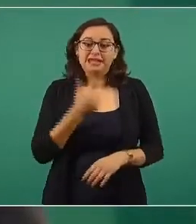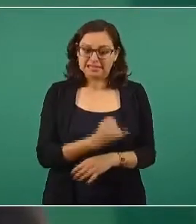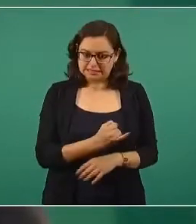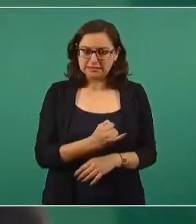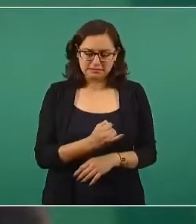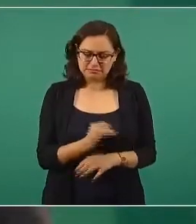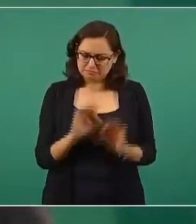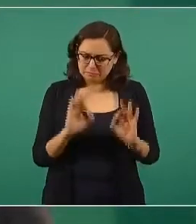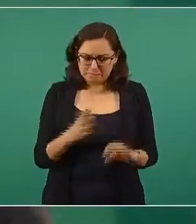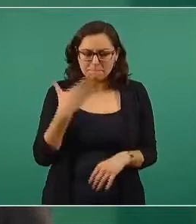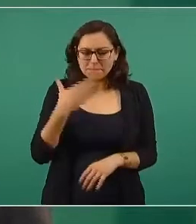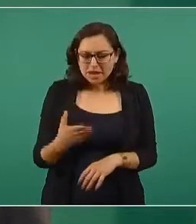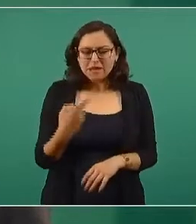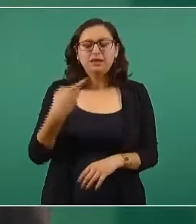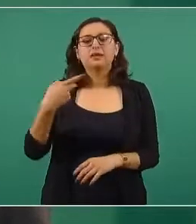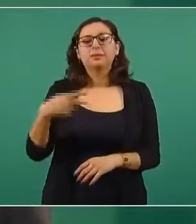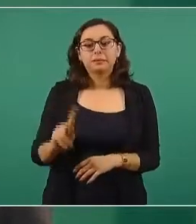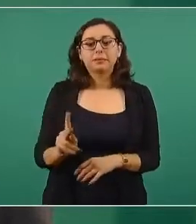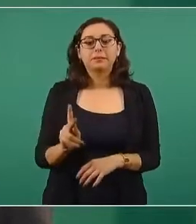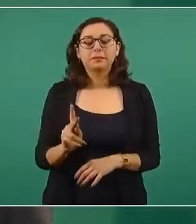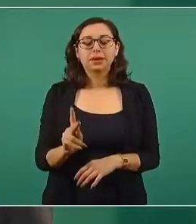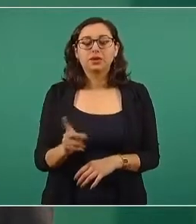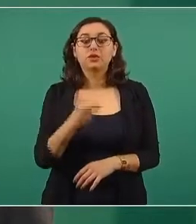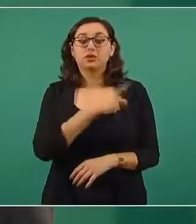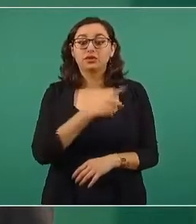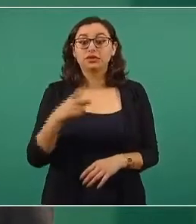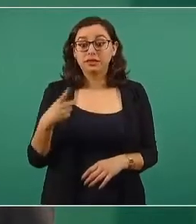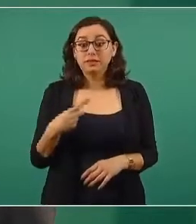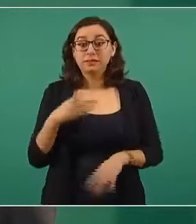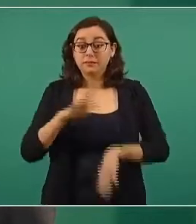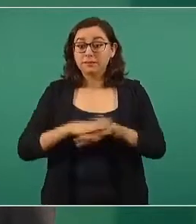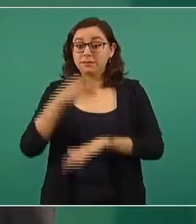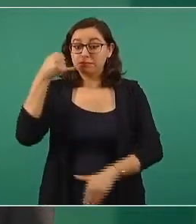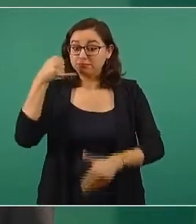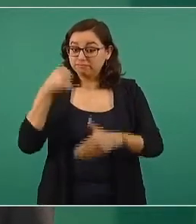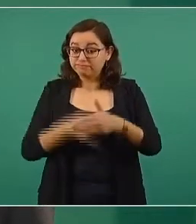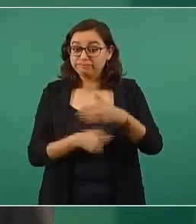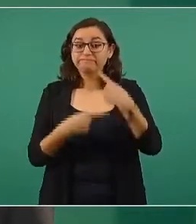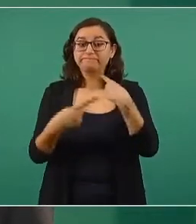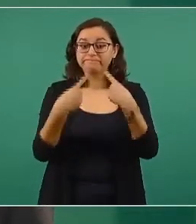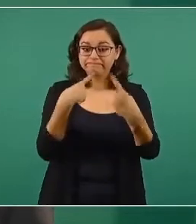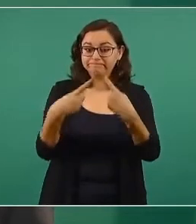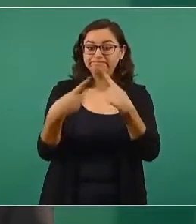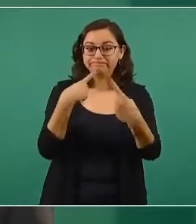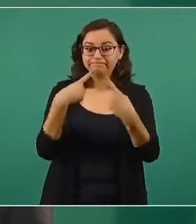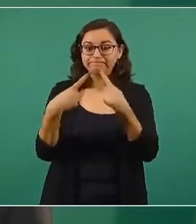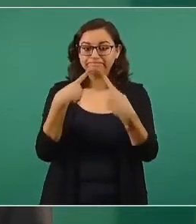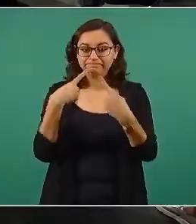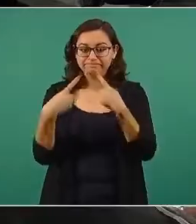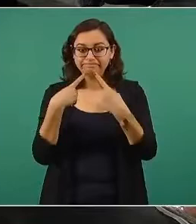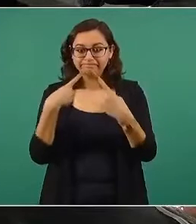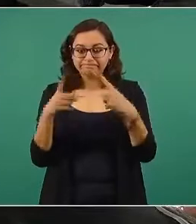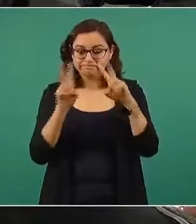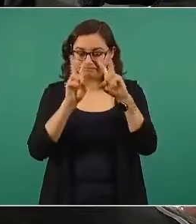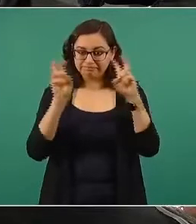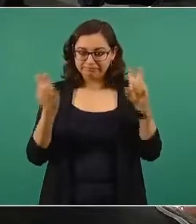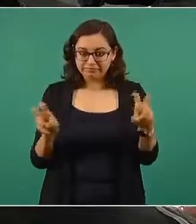tenemos que dialogar sobre este tema, sobre estos asuntos,